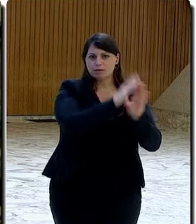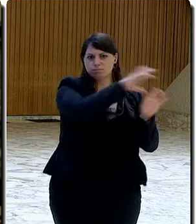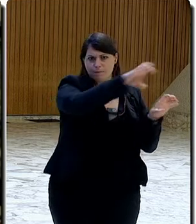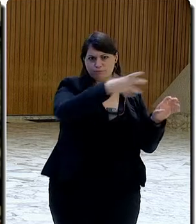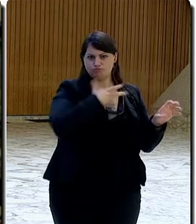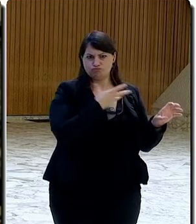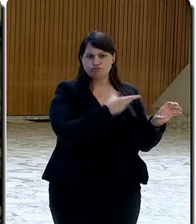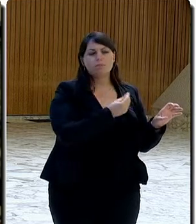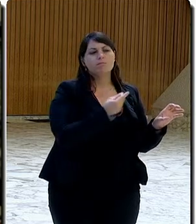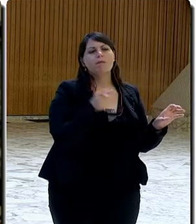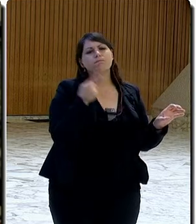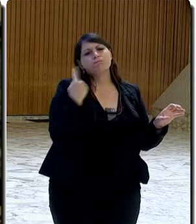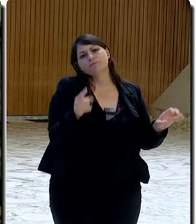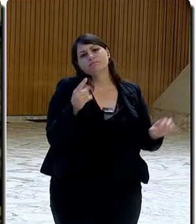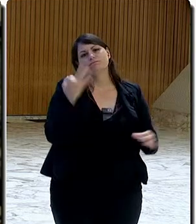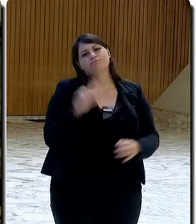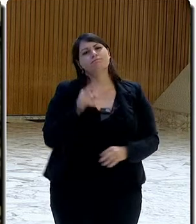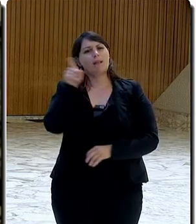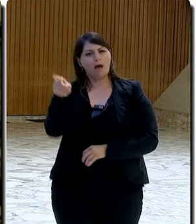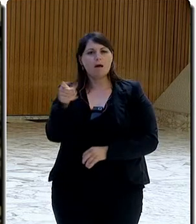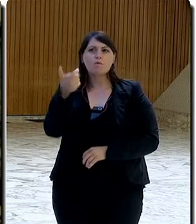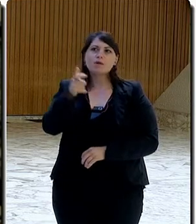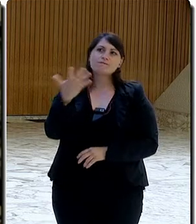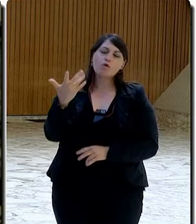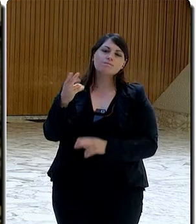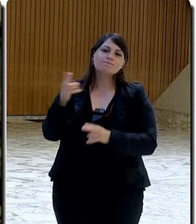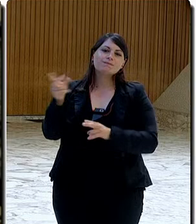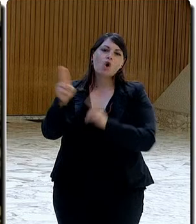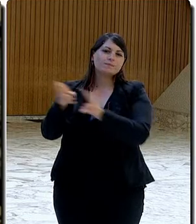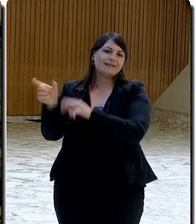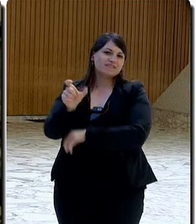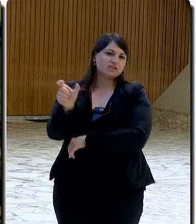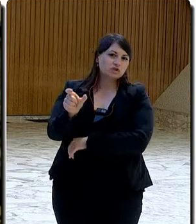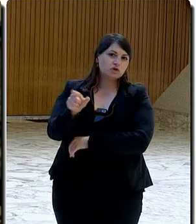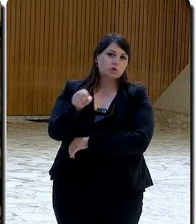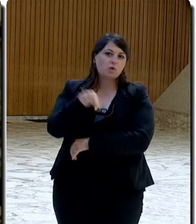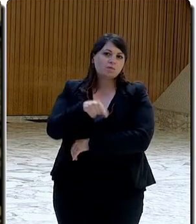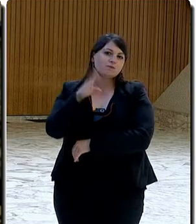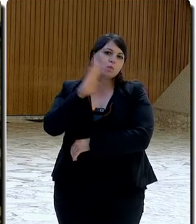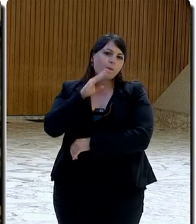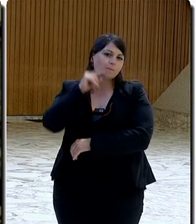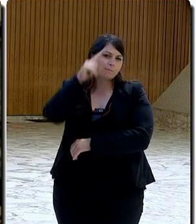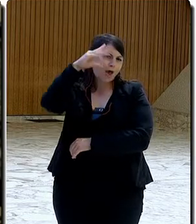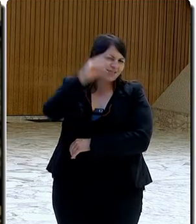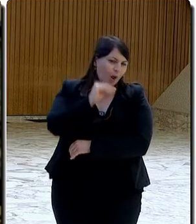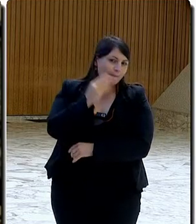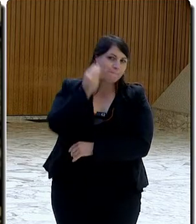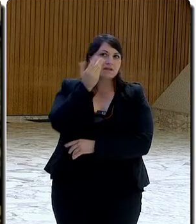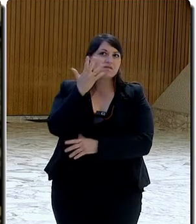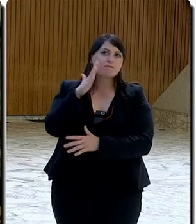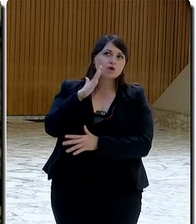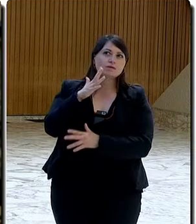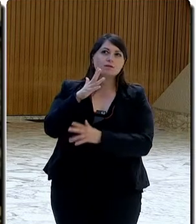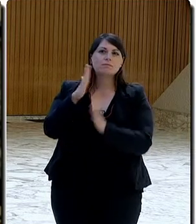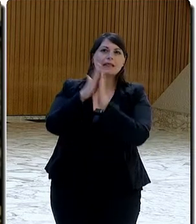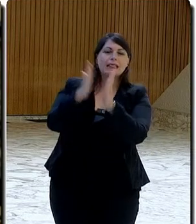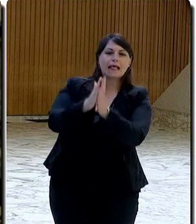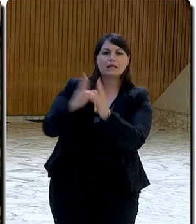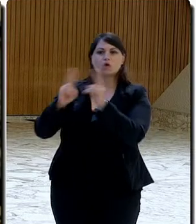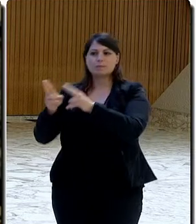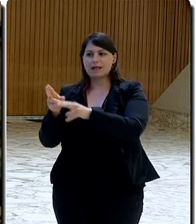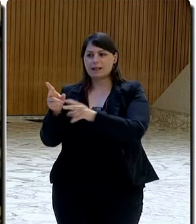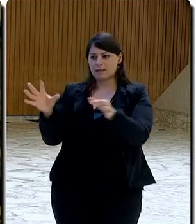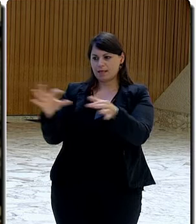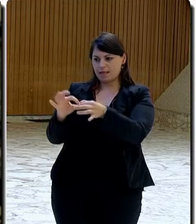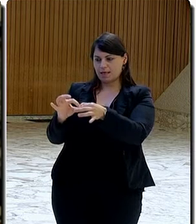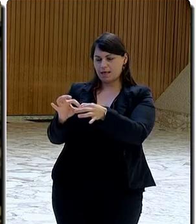porque pertenecía a un hospital y en su ignorancia unía iglesia de hospital con curación. Lo